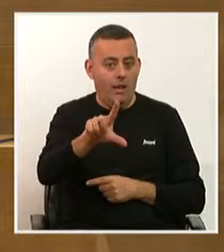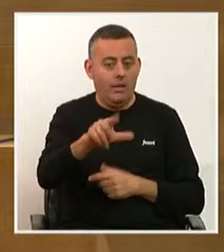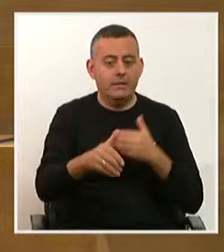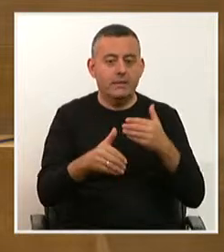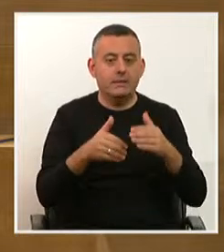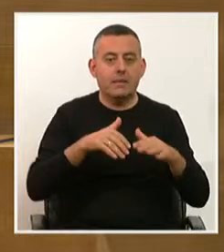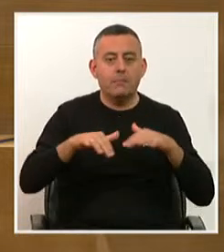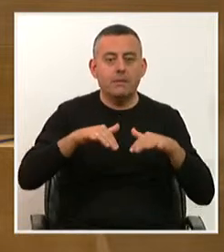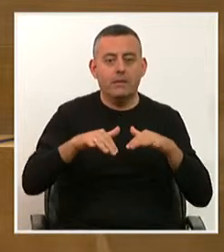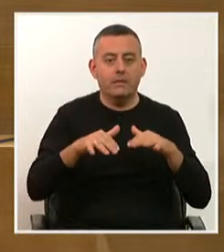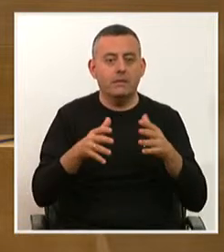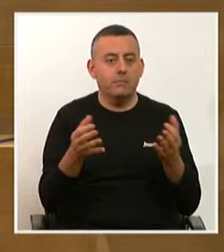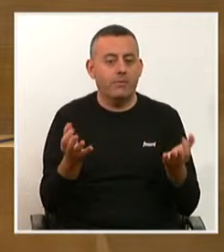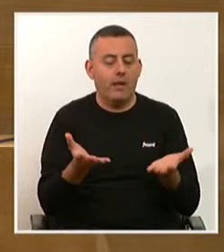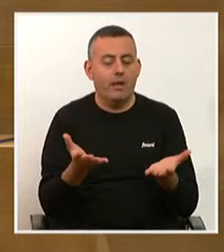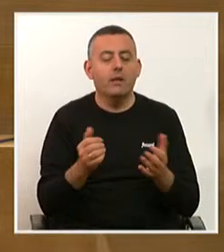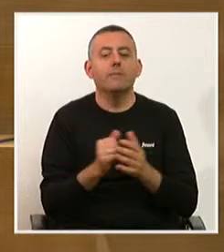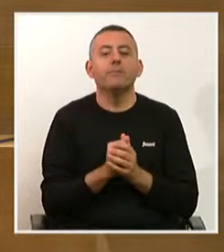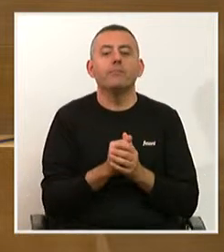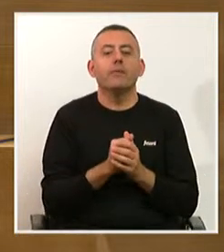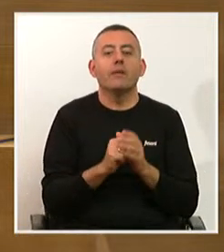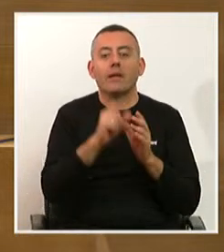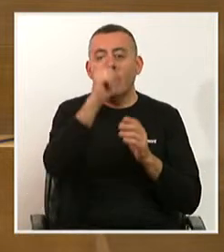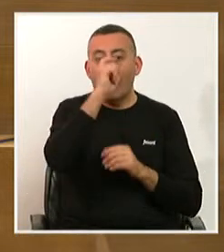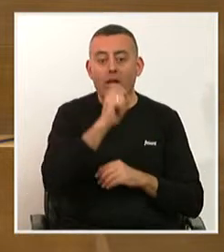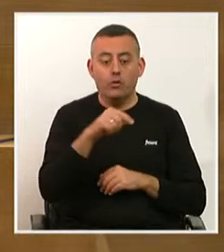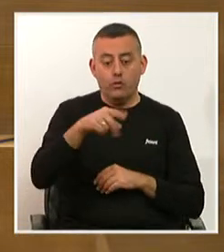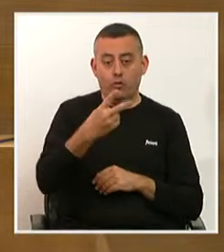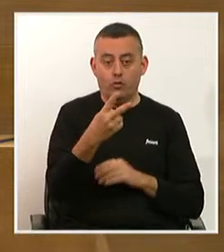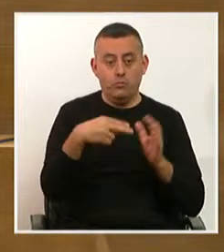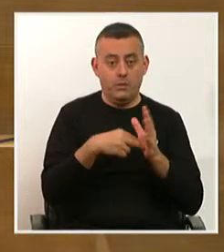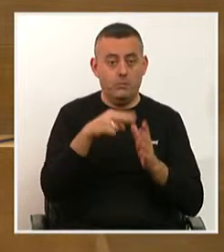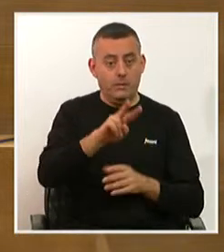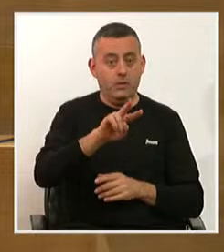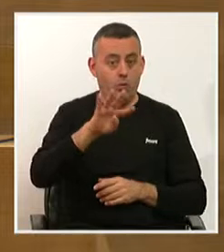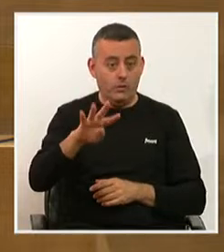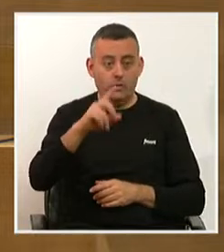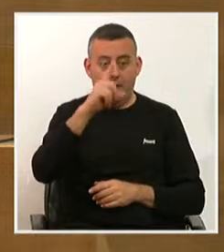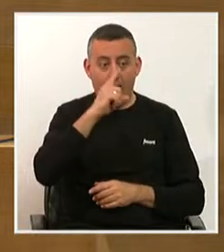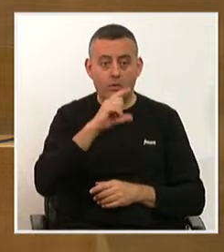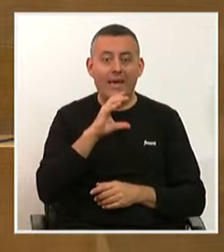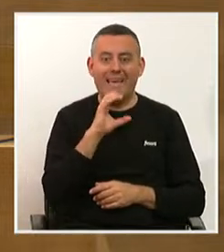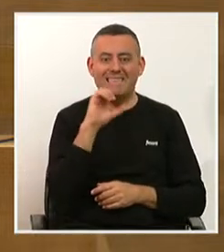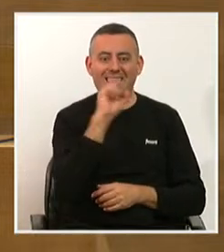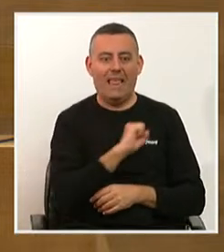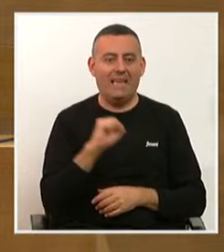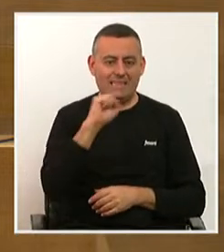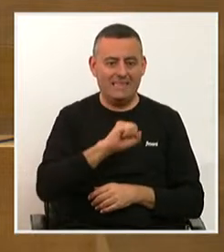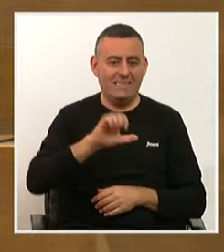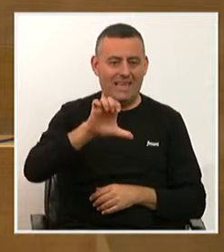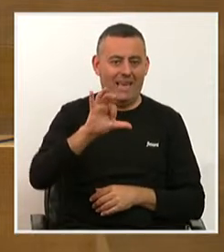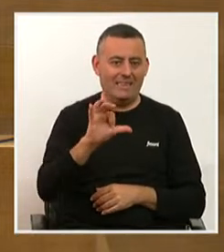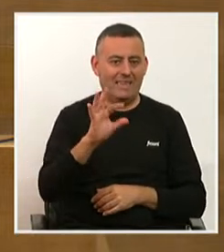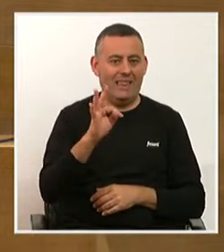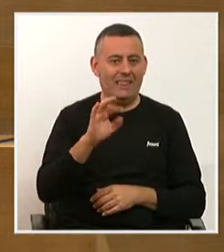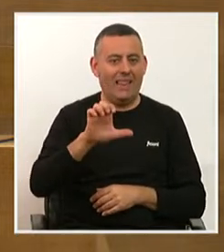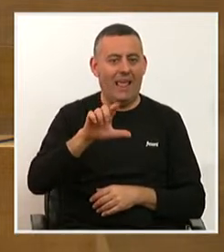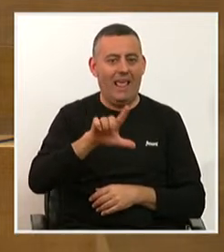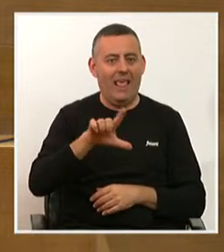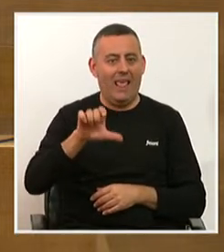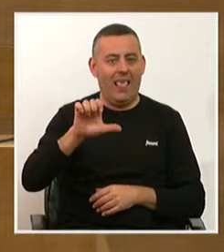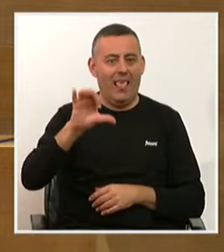urgencia sobre la declaración del año 2024 como año estellés presentada por el grupo parlamentario compromís